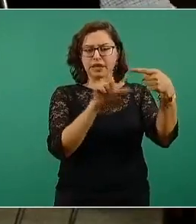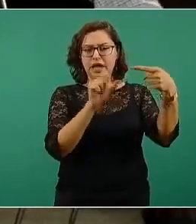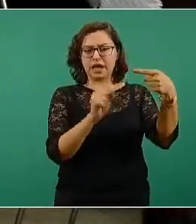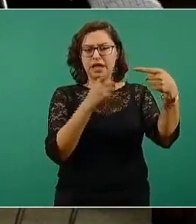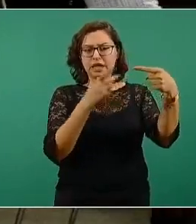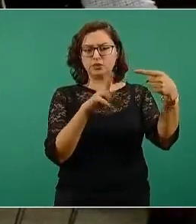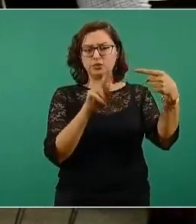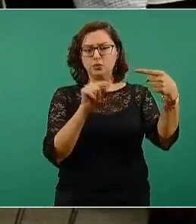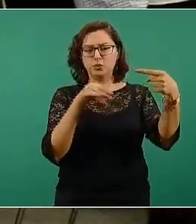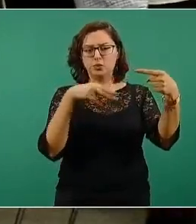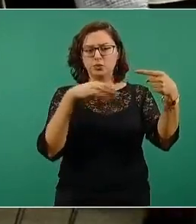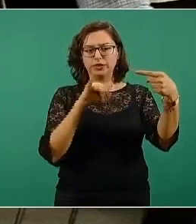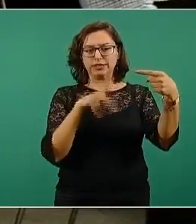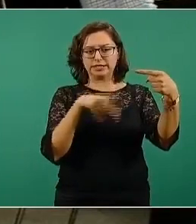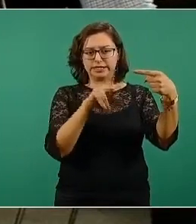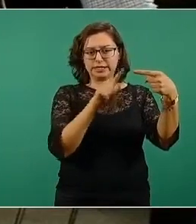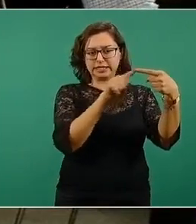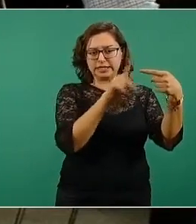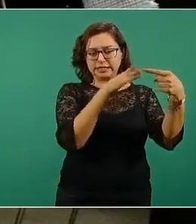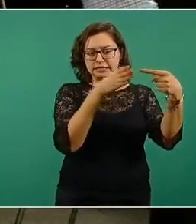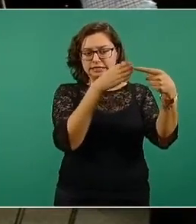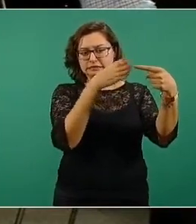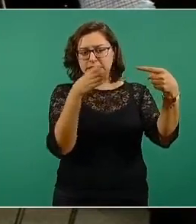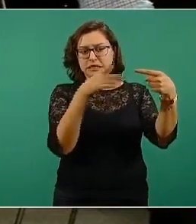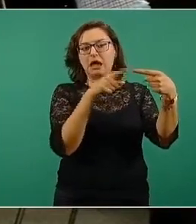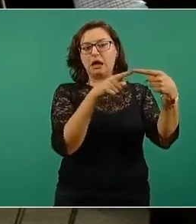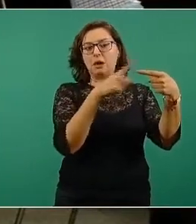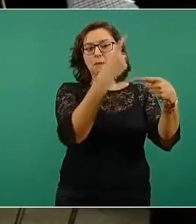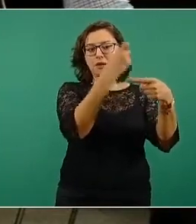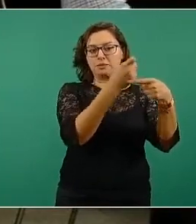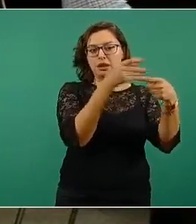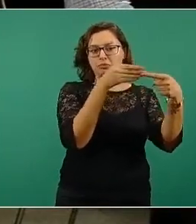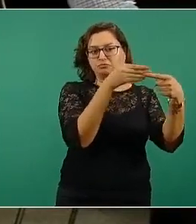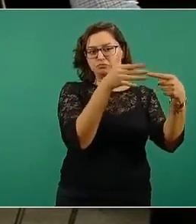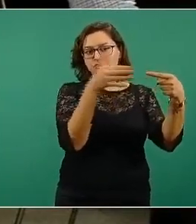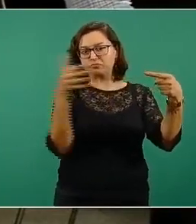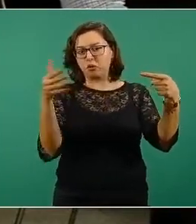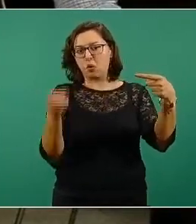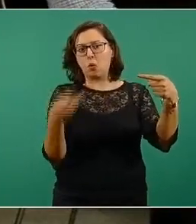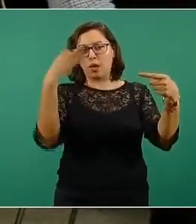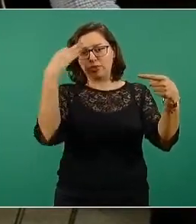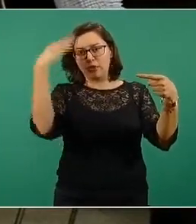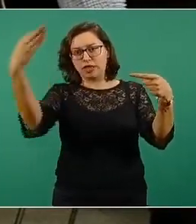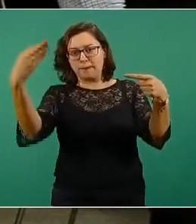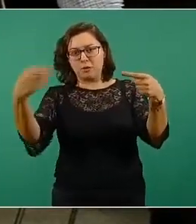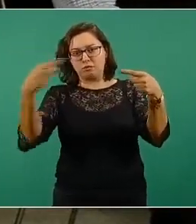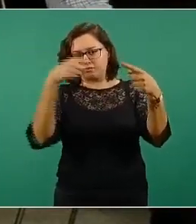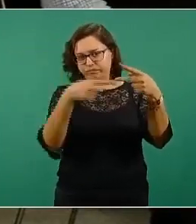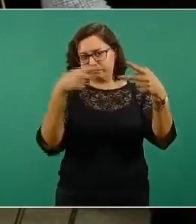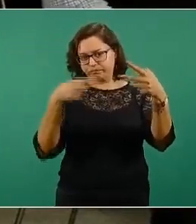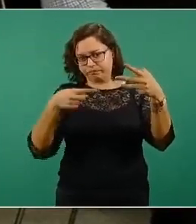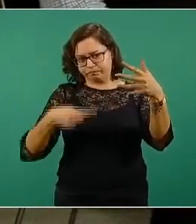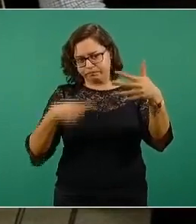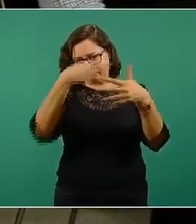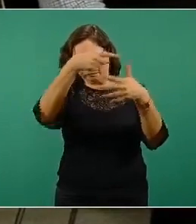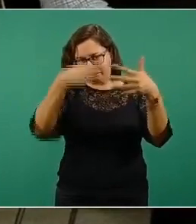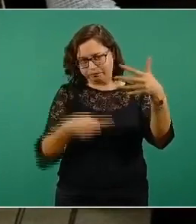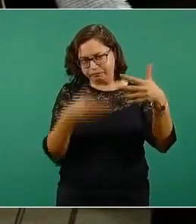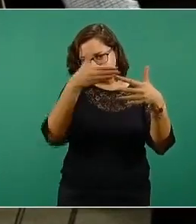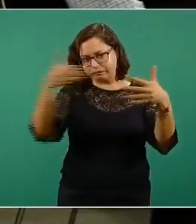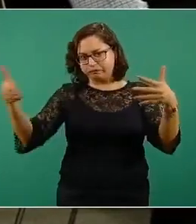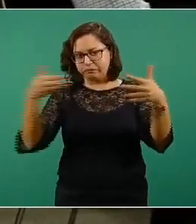día 0 y tu ventana de tiempo es de tantos días, y así de todas, porque considero que esto podría ayudarle a la